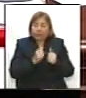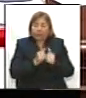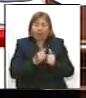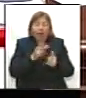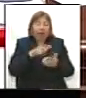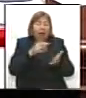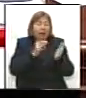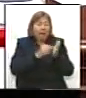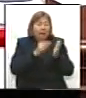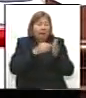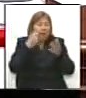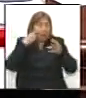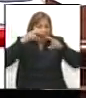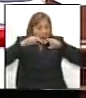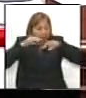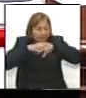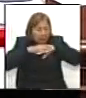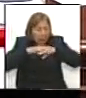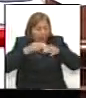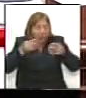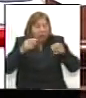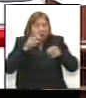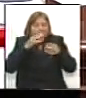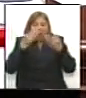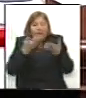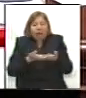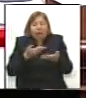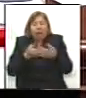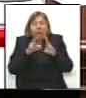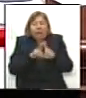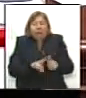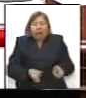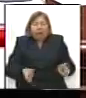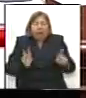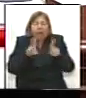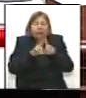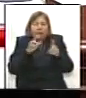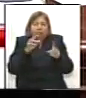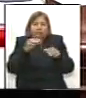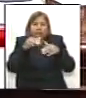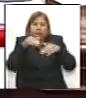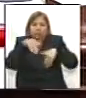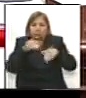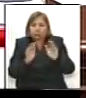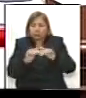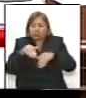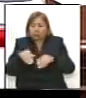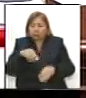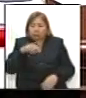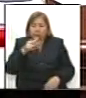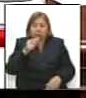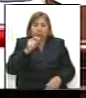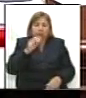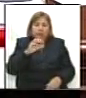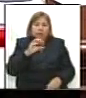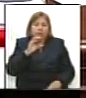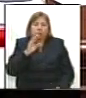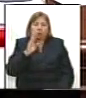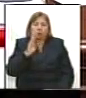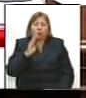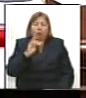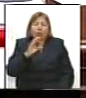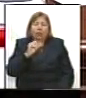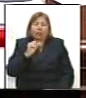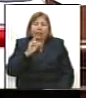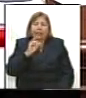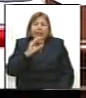registro, investigación, protección, promoción y puesta en valor del cementerio paleontológico ubicado en los distritos de Cucaje y Santiago